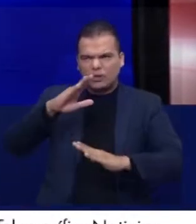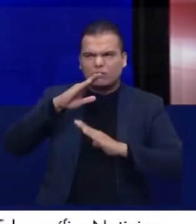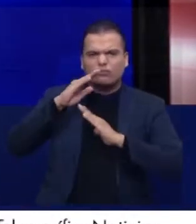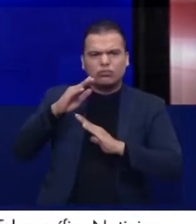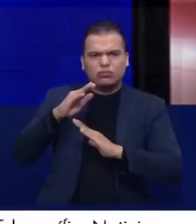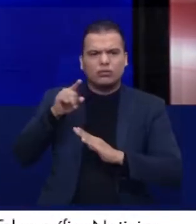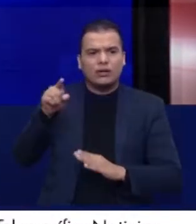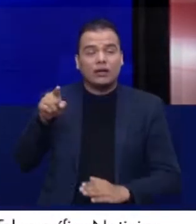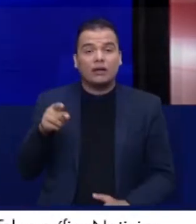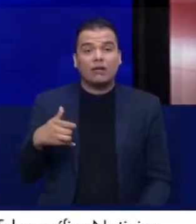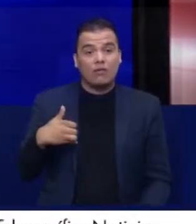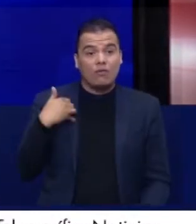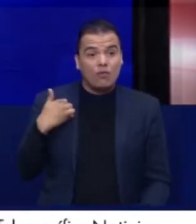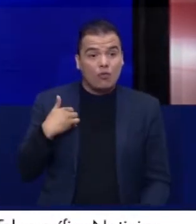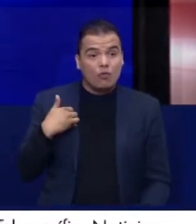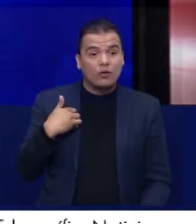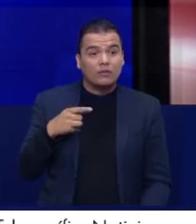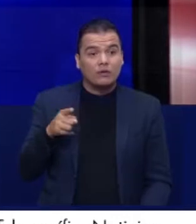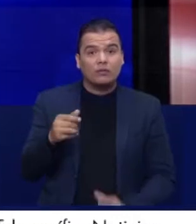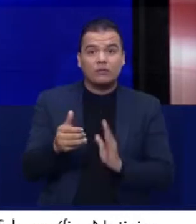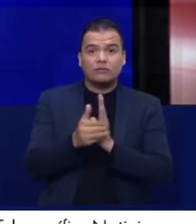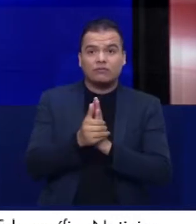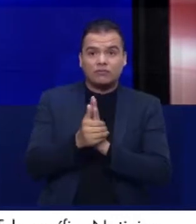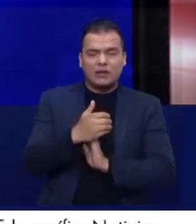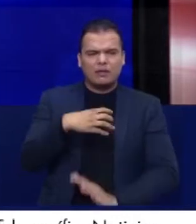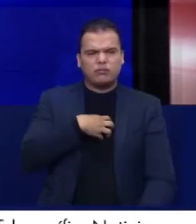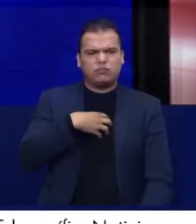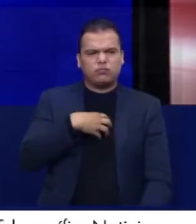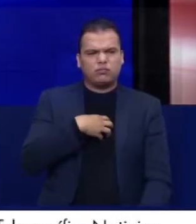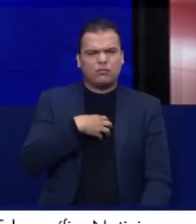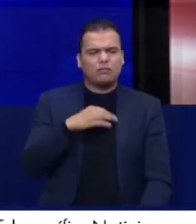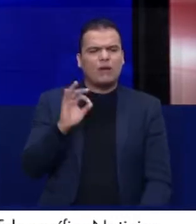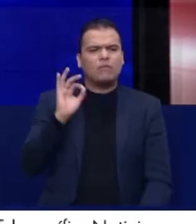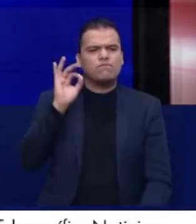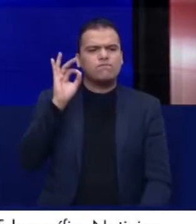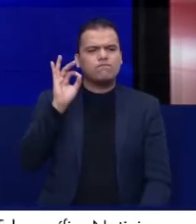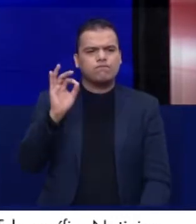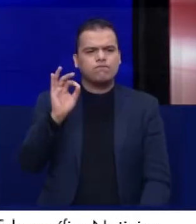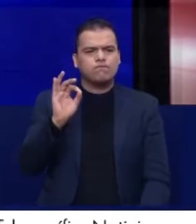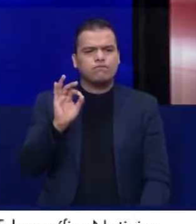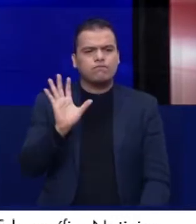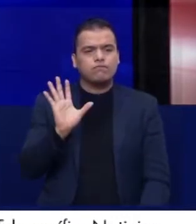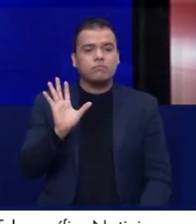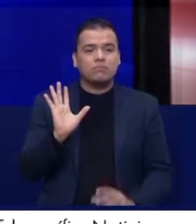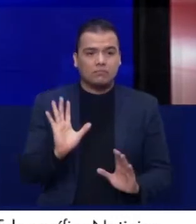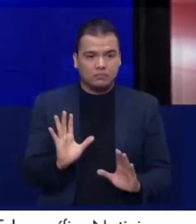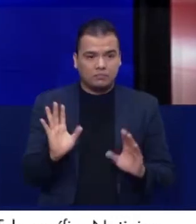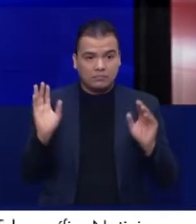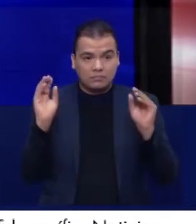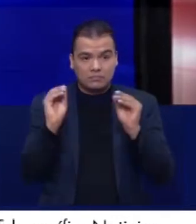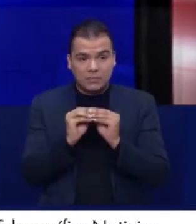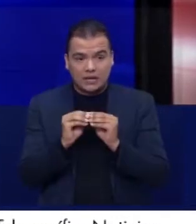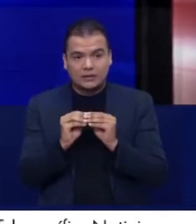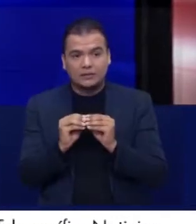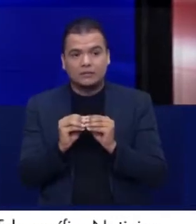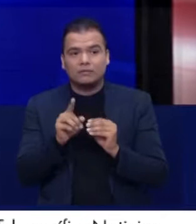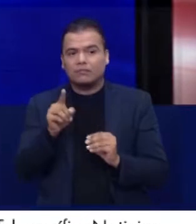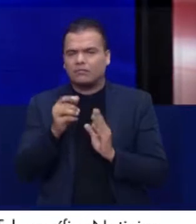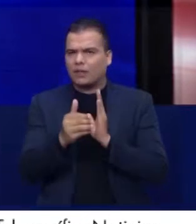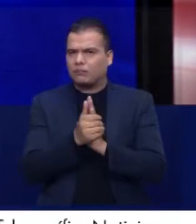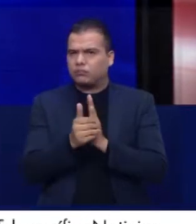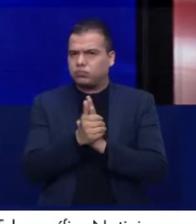su corta edad es múltiple campeón de esta actividad deportiva en nuestro país. Además, por su